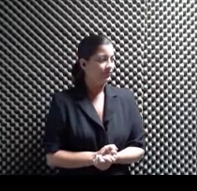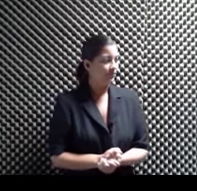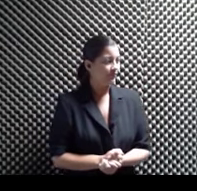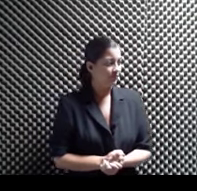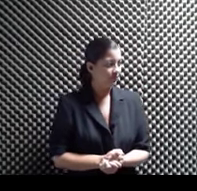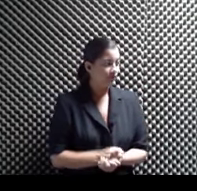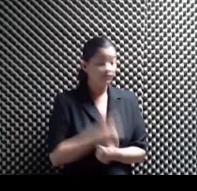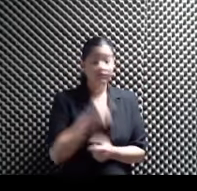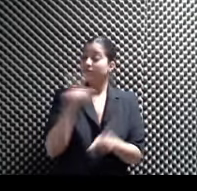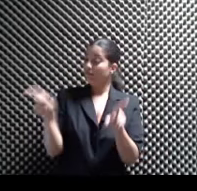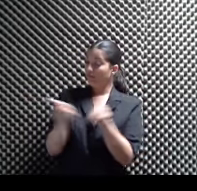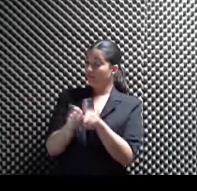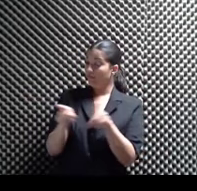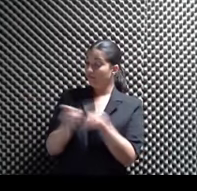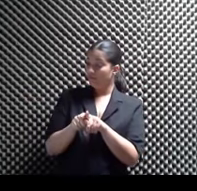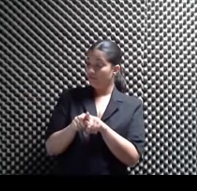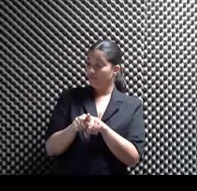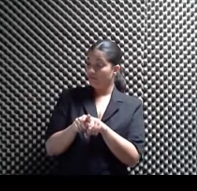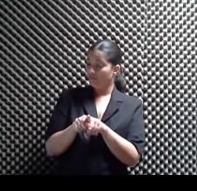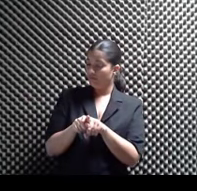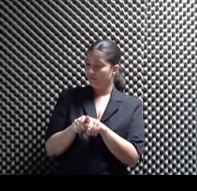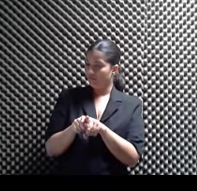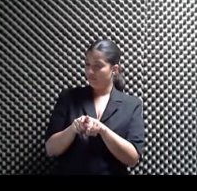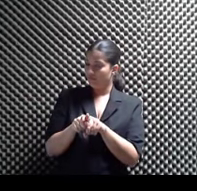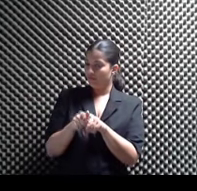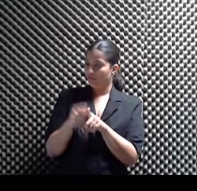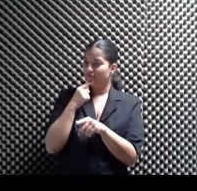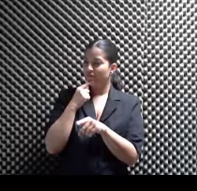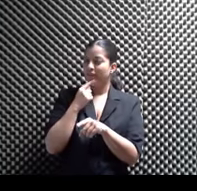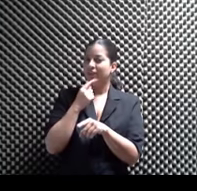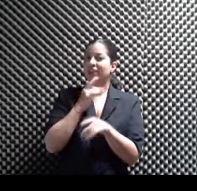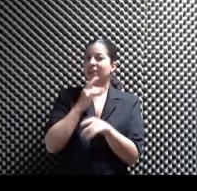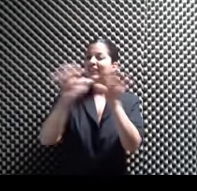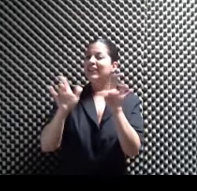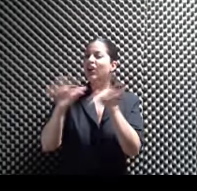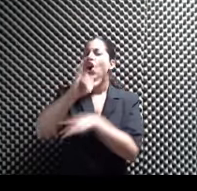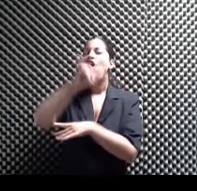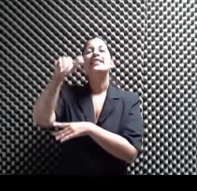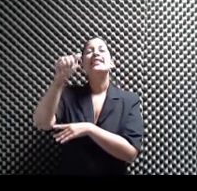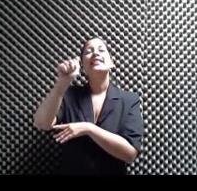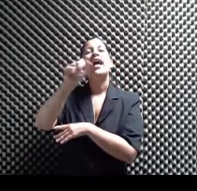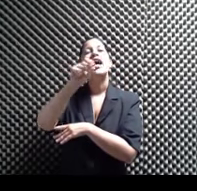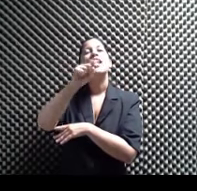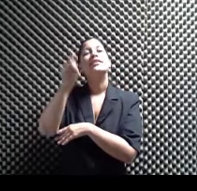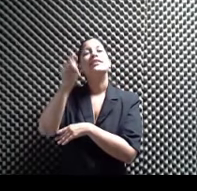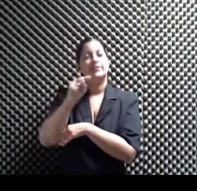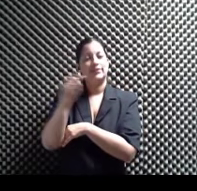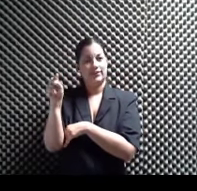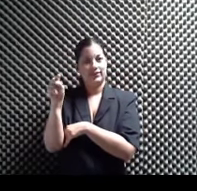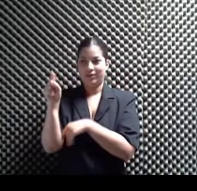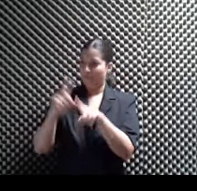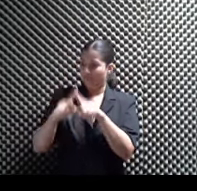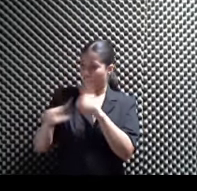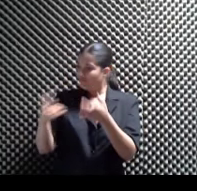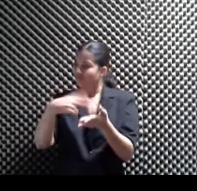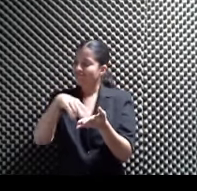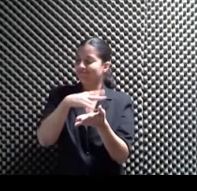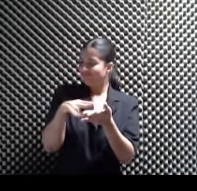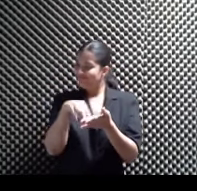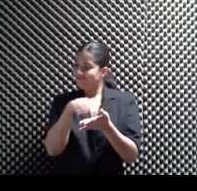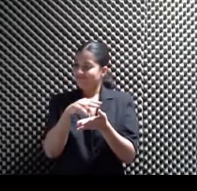una línea Bueno, Del disco Es jazz Pero es un jazz Que también tiene rumba Y tiene un poquito tropical